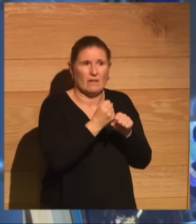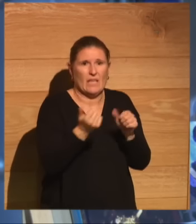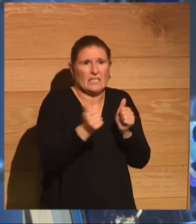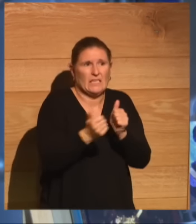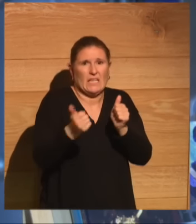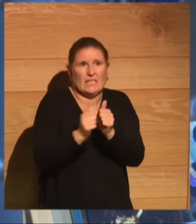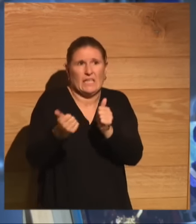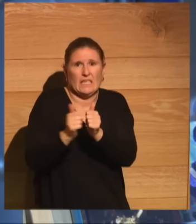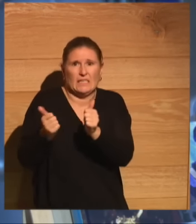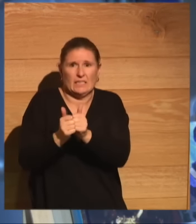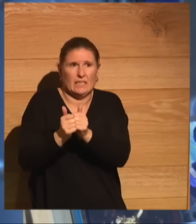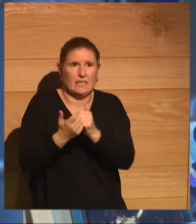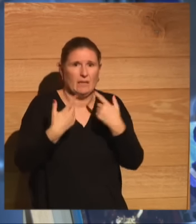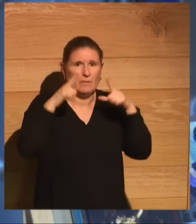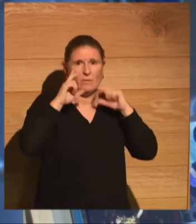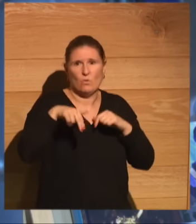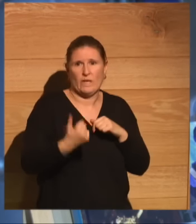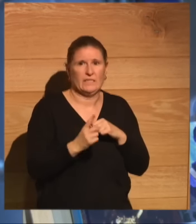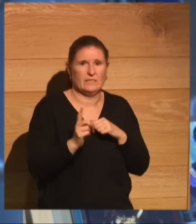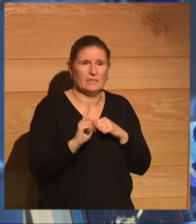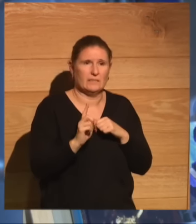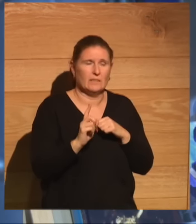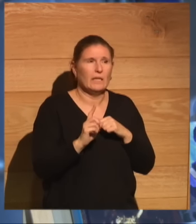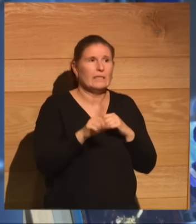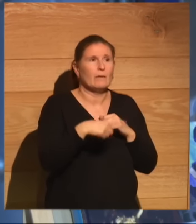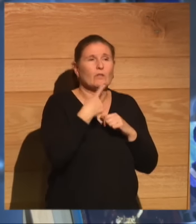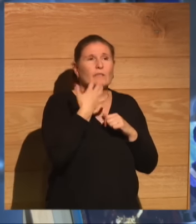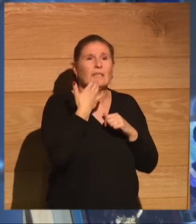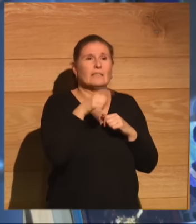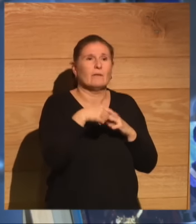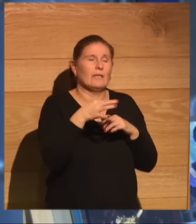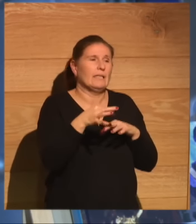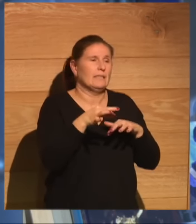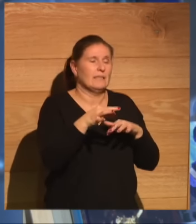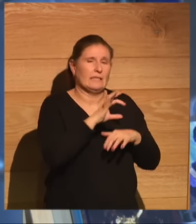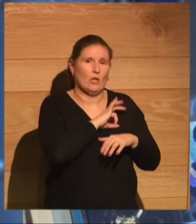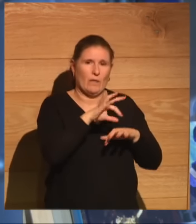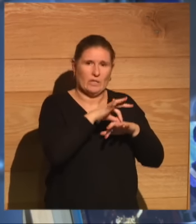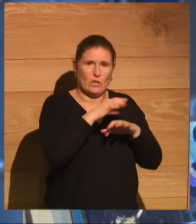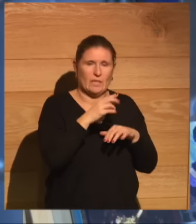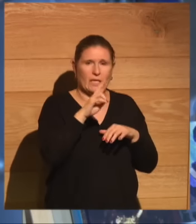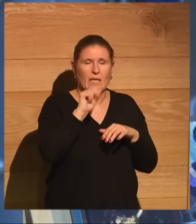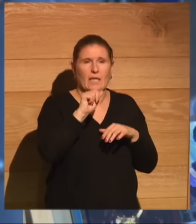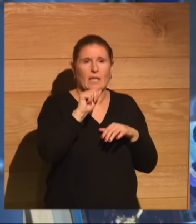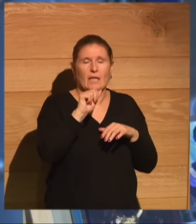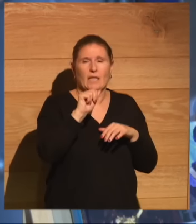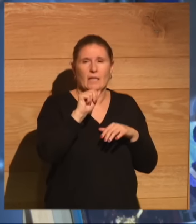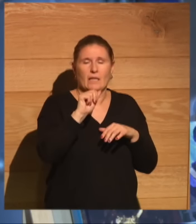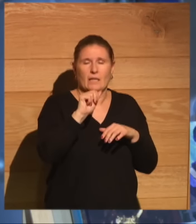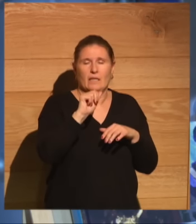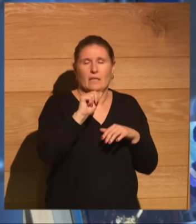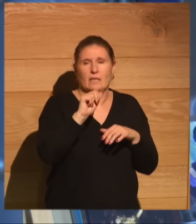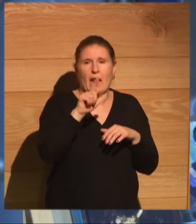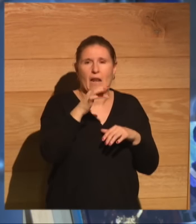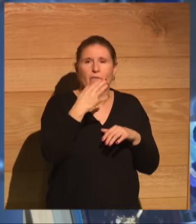del asistente de alguien. Igual que cuando se nos dice que estuvo en El Señor de los Anillos de Ralph Bakshi. pues igual llevó algún